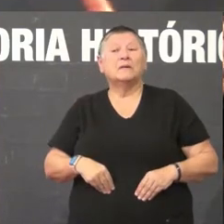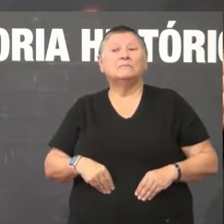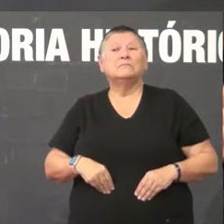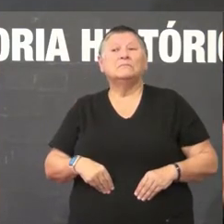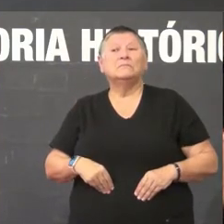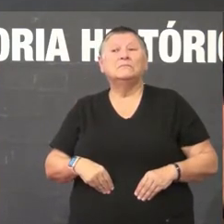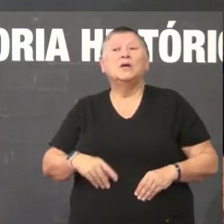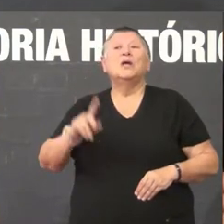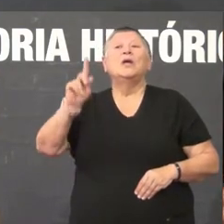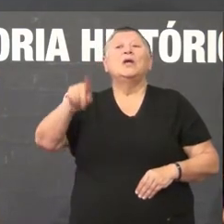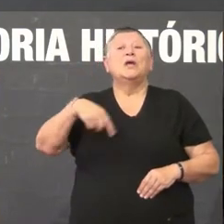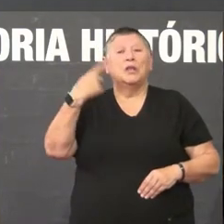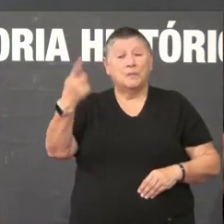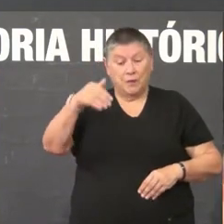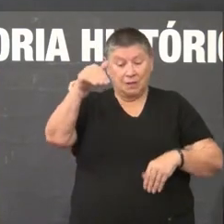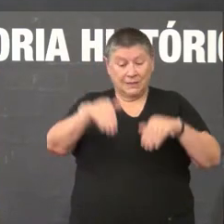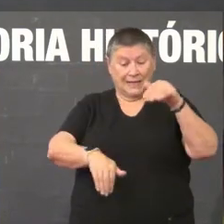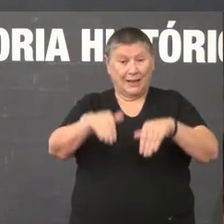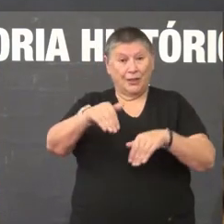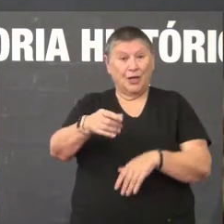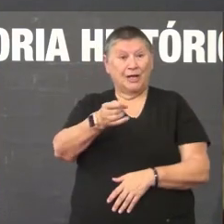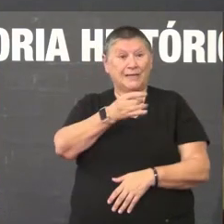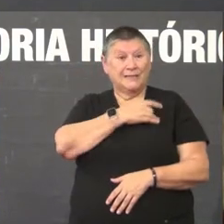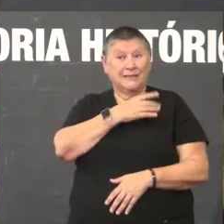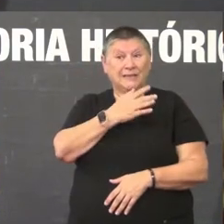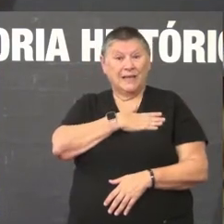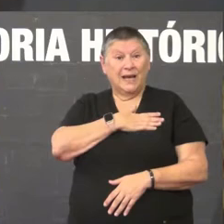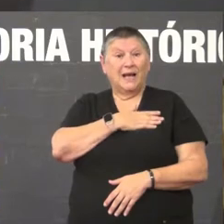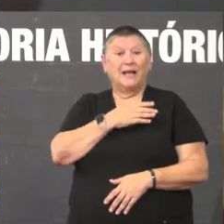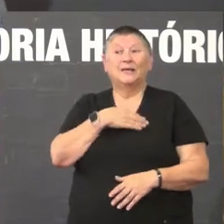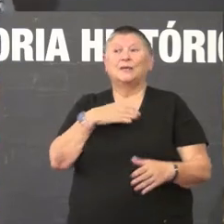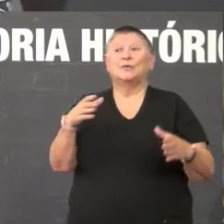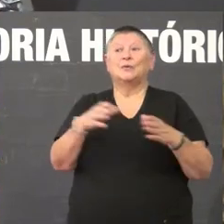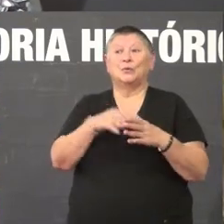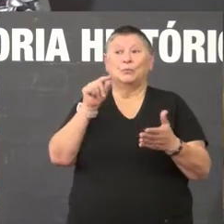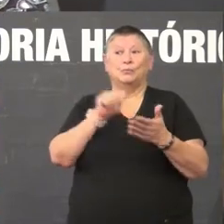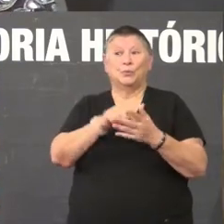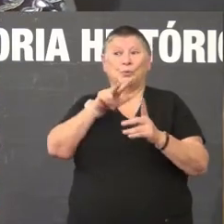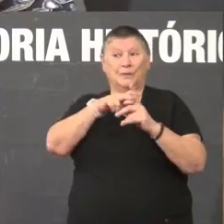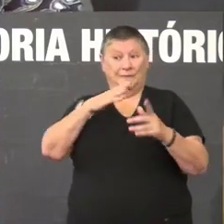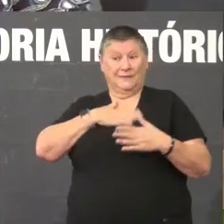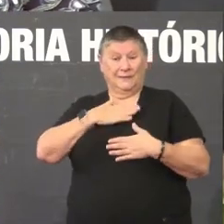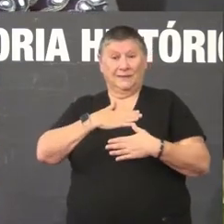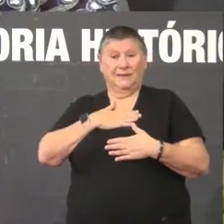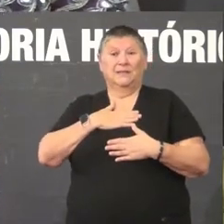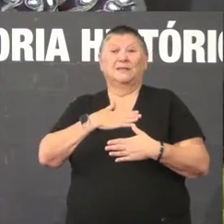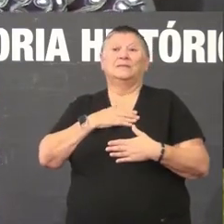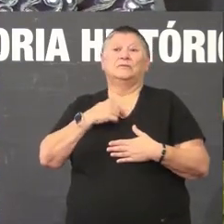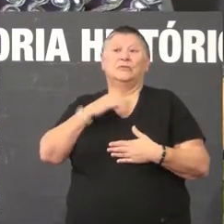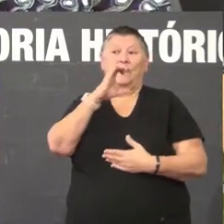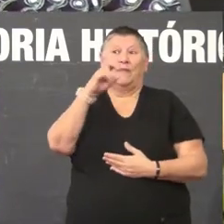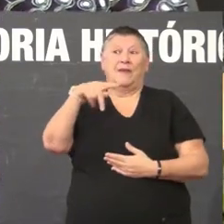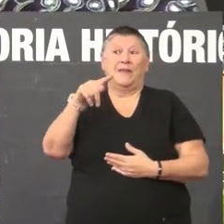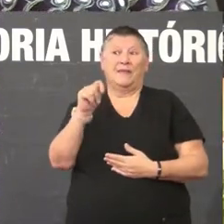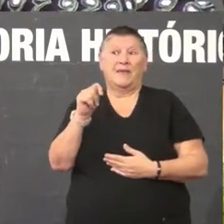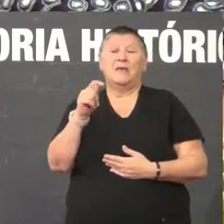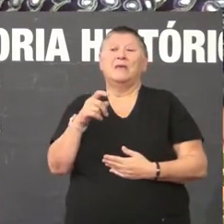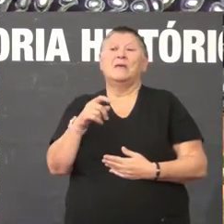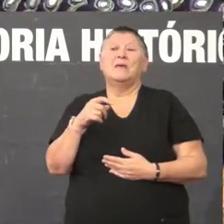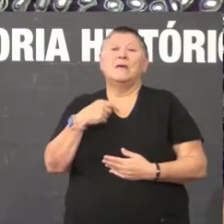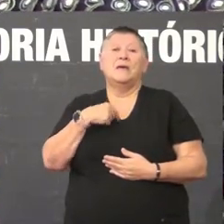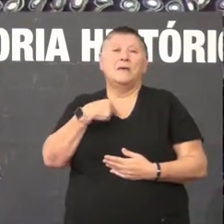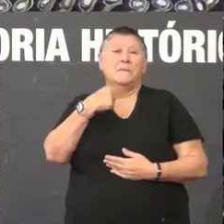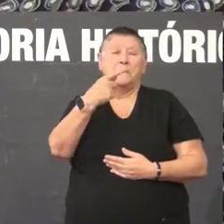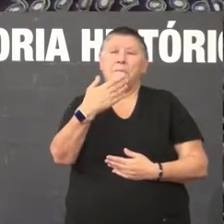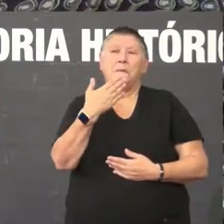despois vai admitir as eleccións sindicais que desde o noso punto de vista como cenetista que son nos parece